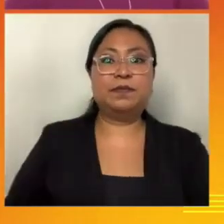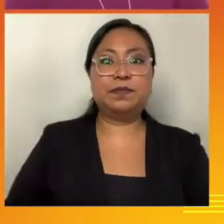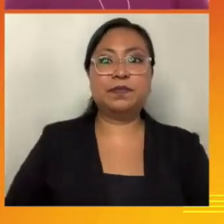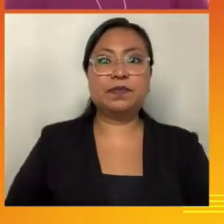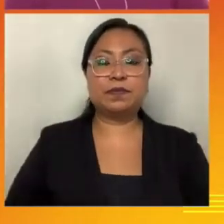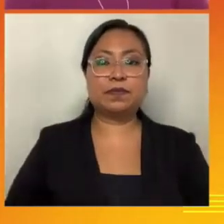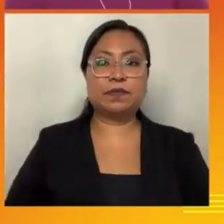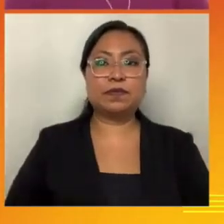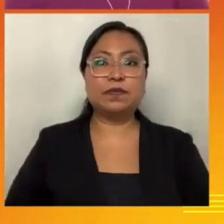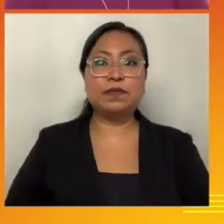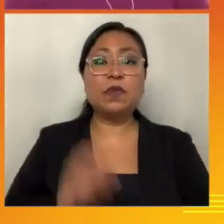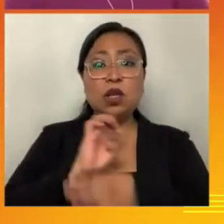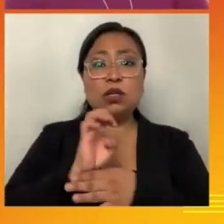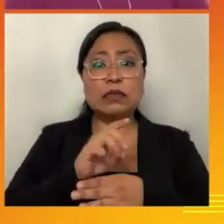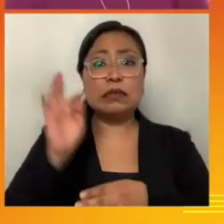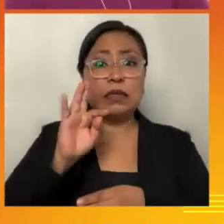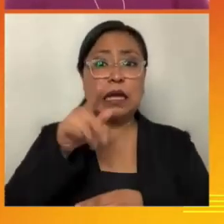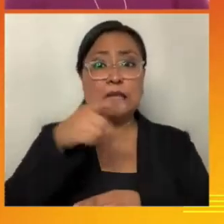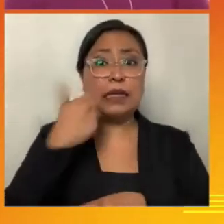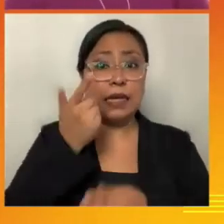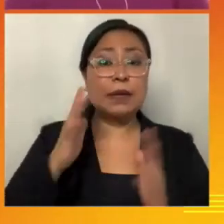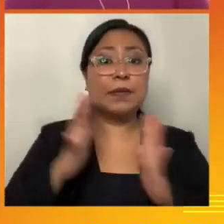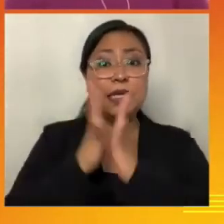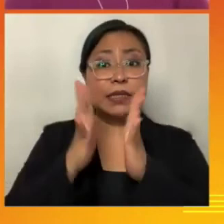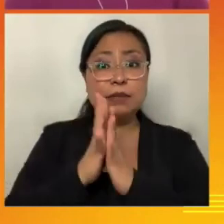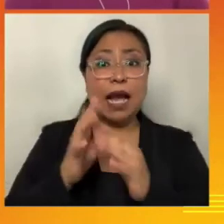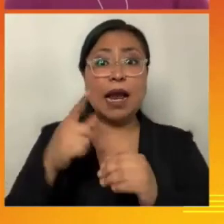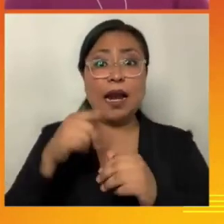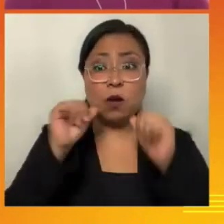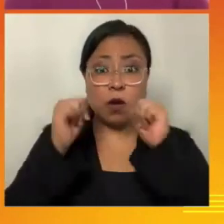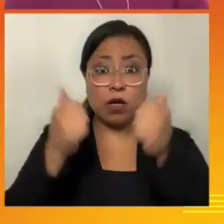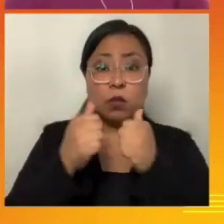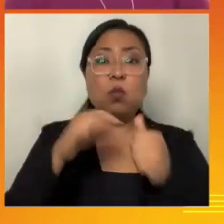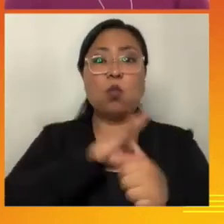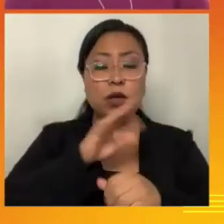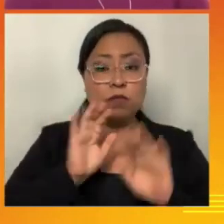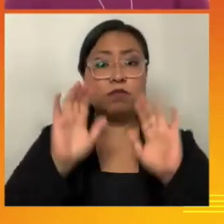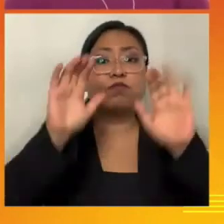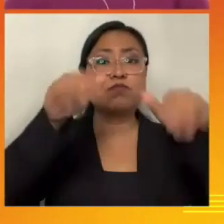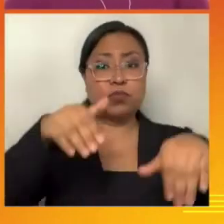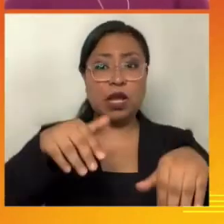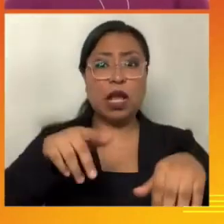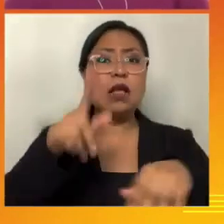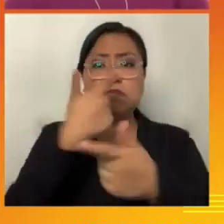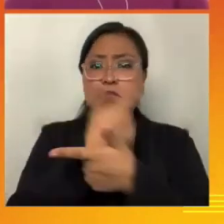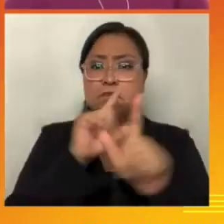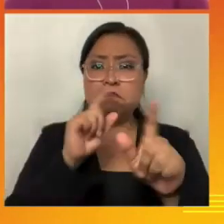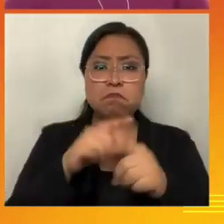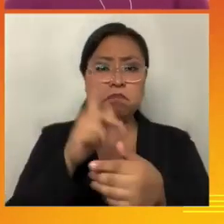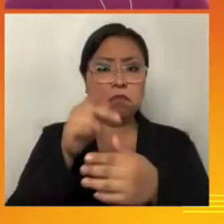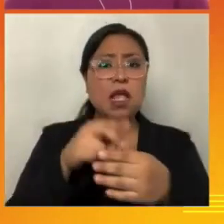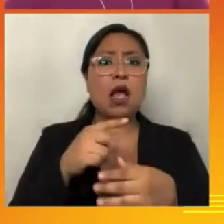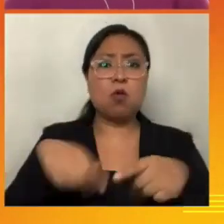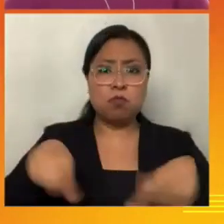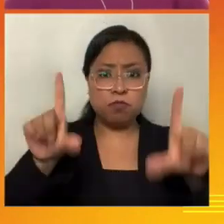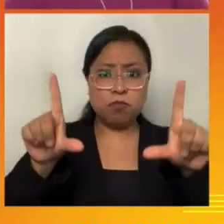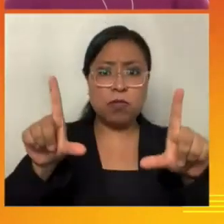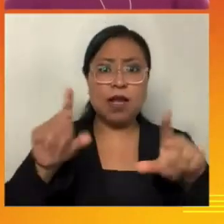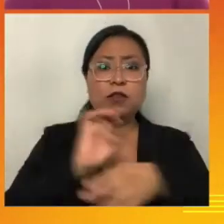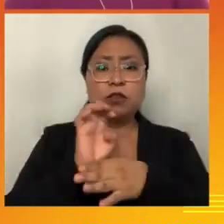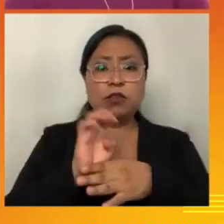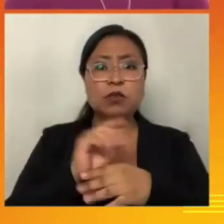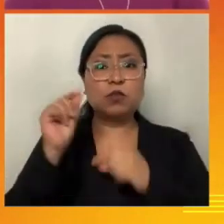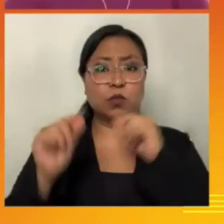es inscribir a su organización en cualquiera de estas plataformas y comenzamos ahí el proceso para que